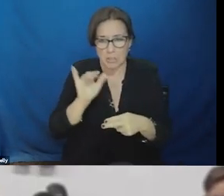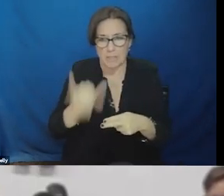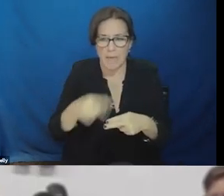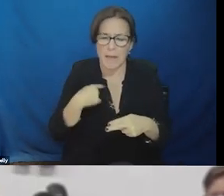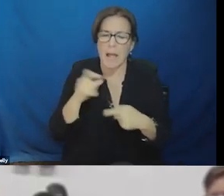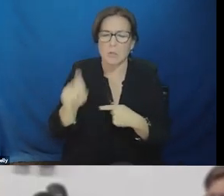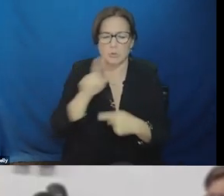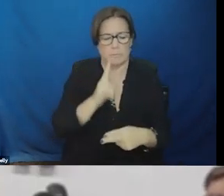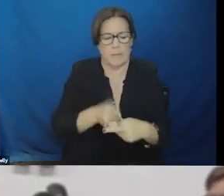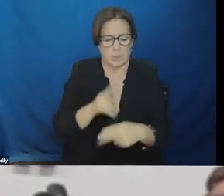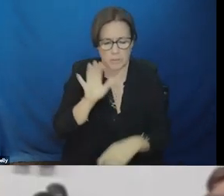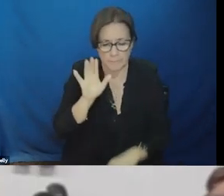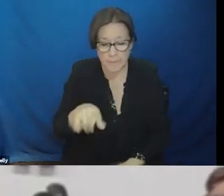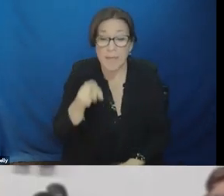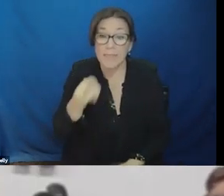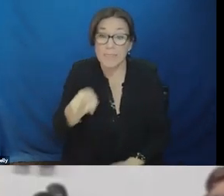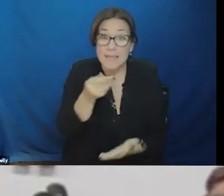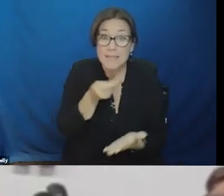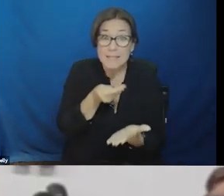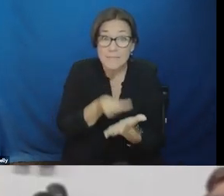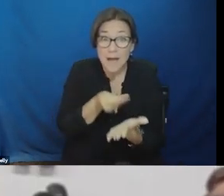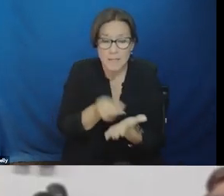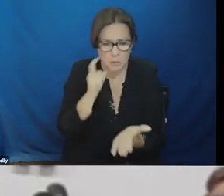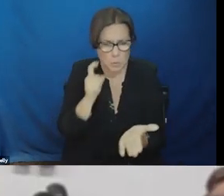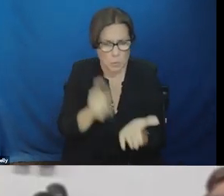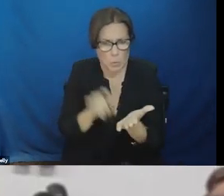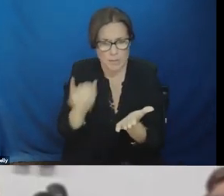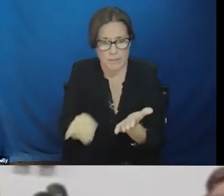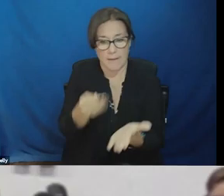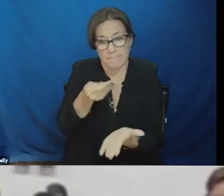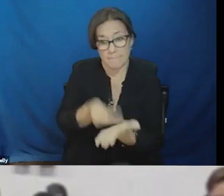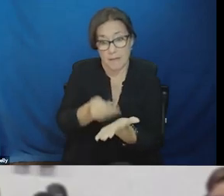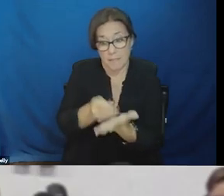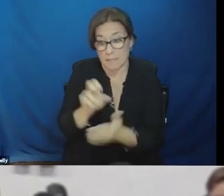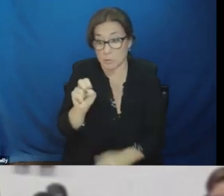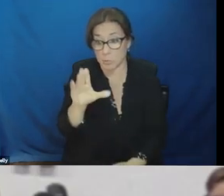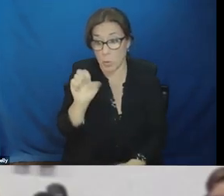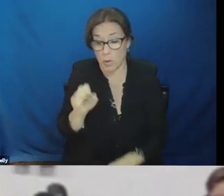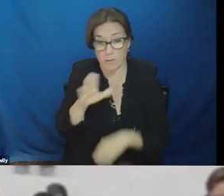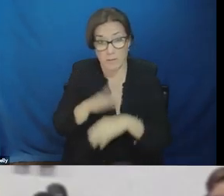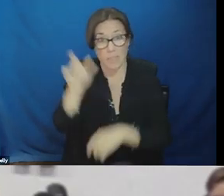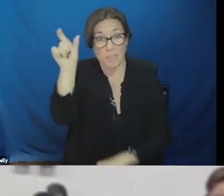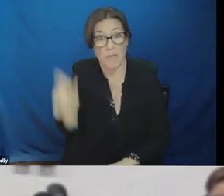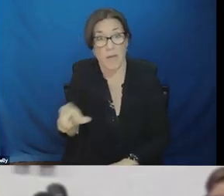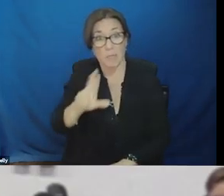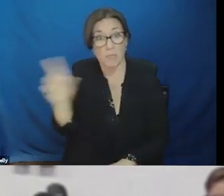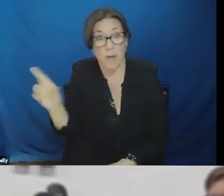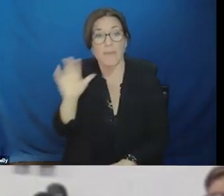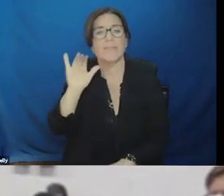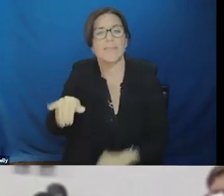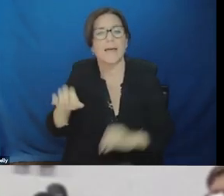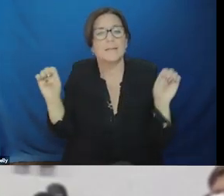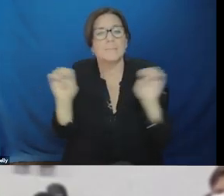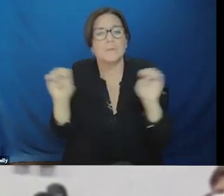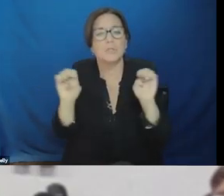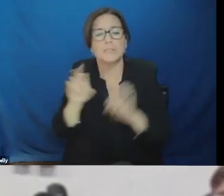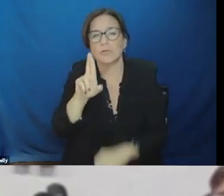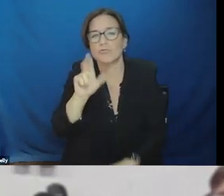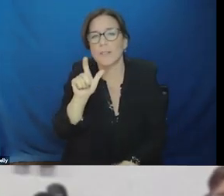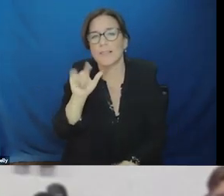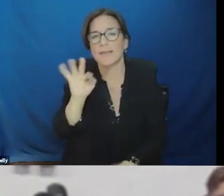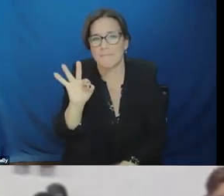de hecho se me olvidó mencionarlo pero lo debería hacerlo en este momento estos fondos como pueden ver aquí la fuente de ingreso